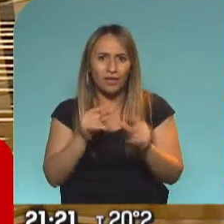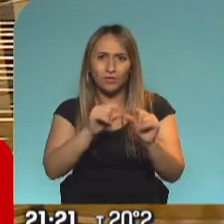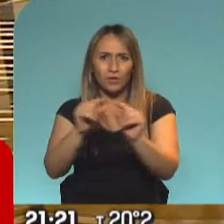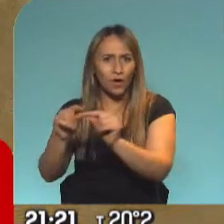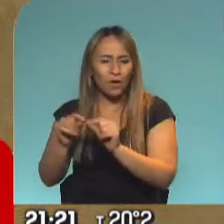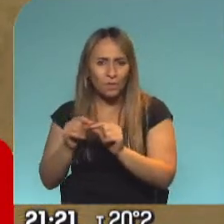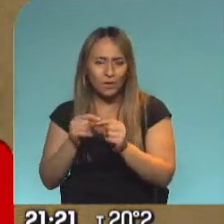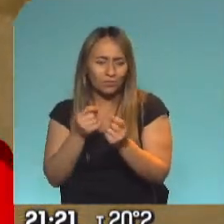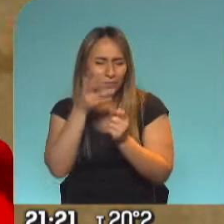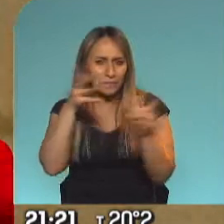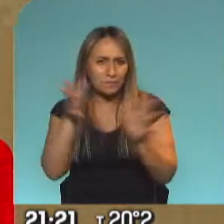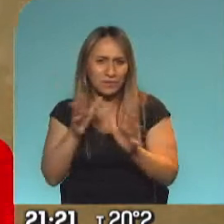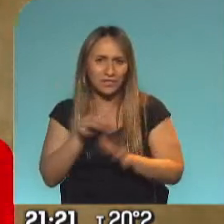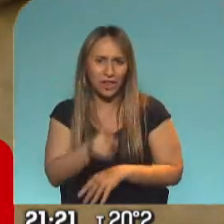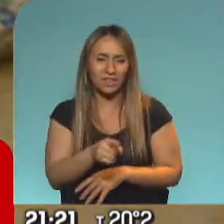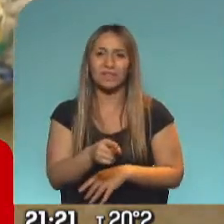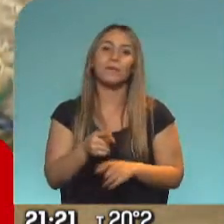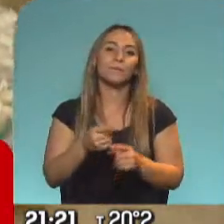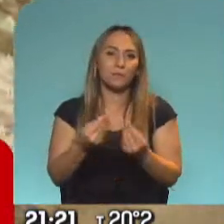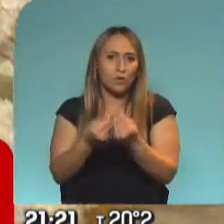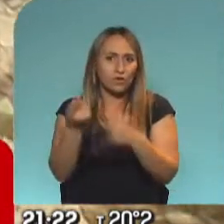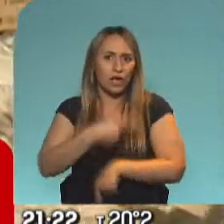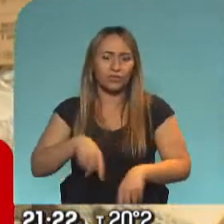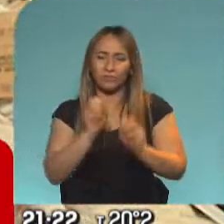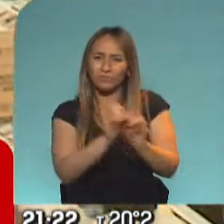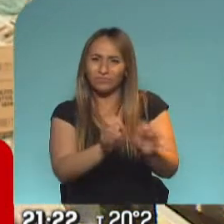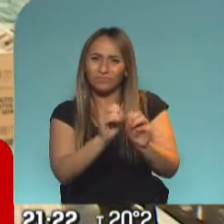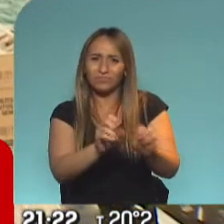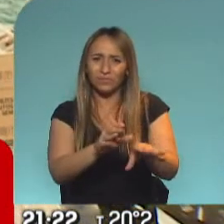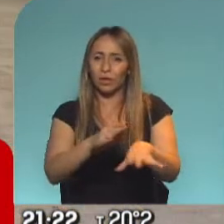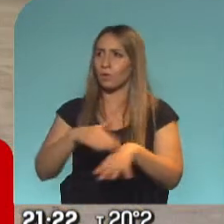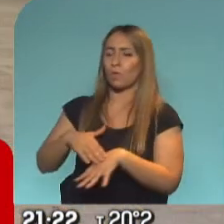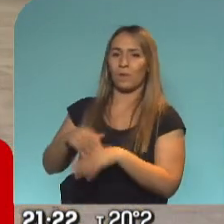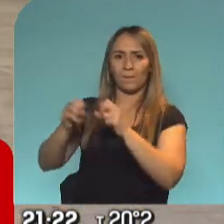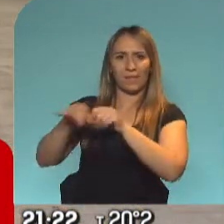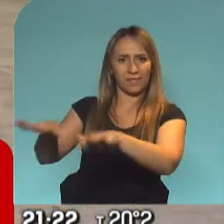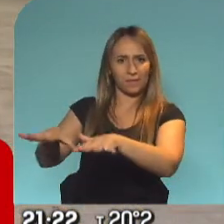de plástico que estamos desechando a causa de la pandemia.